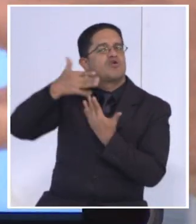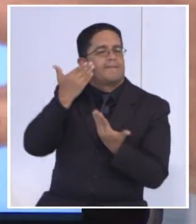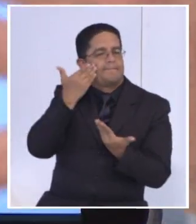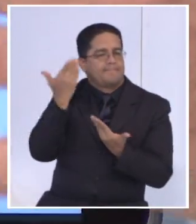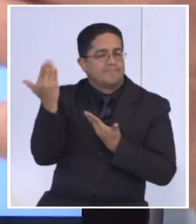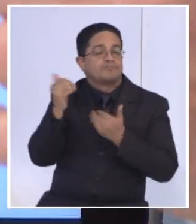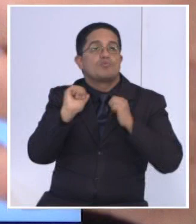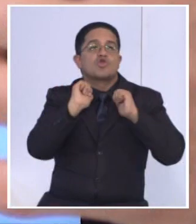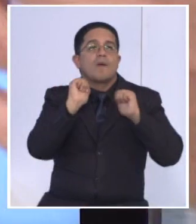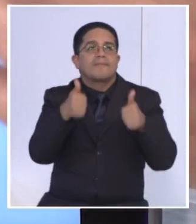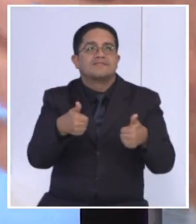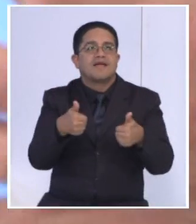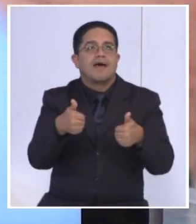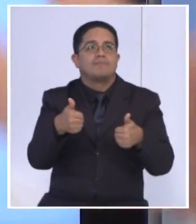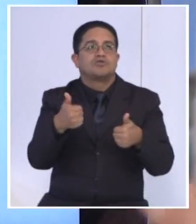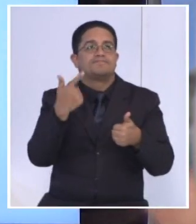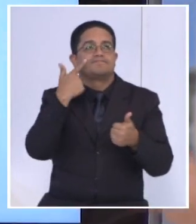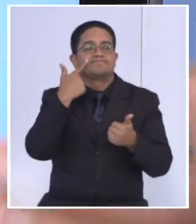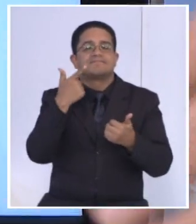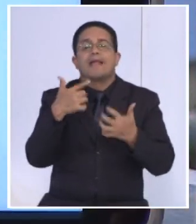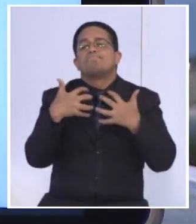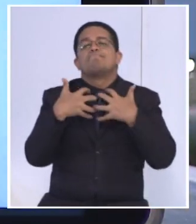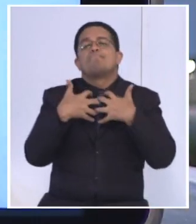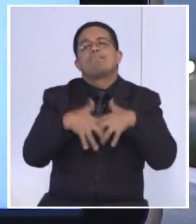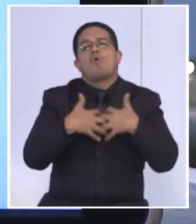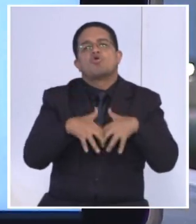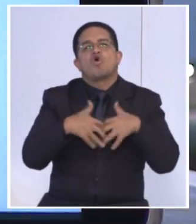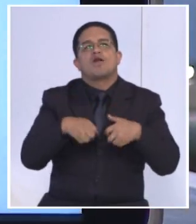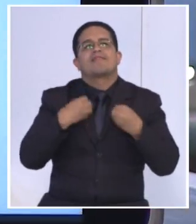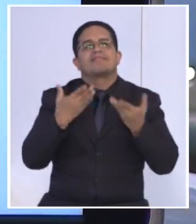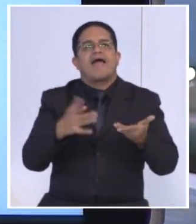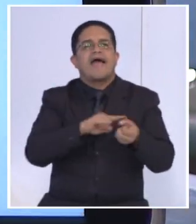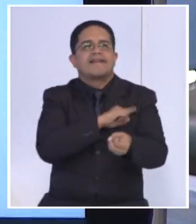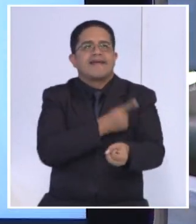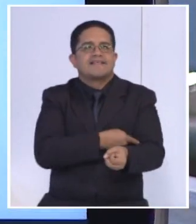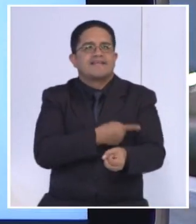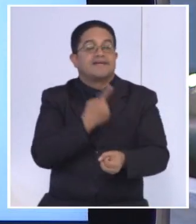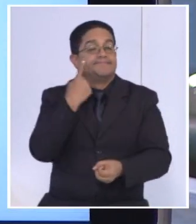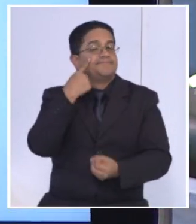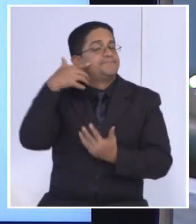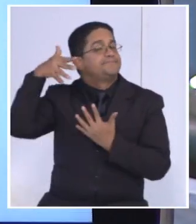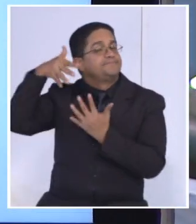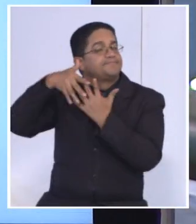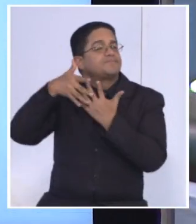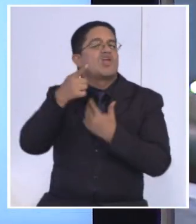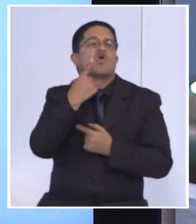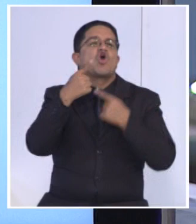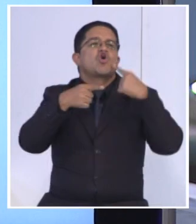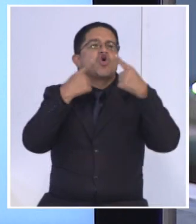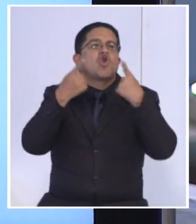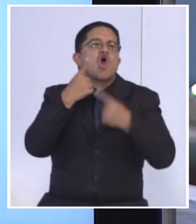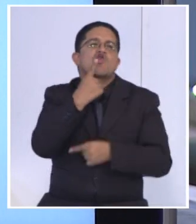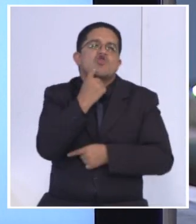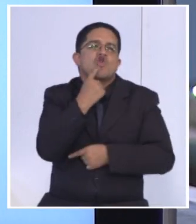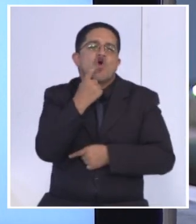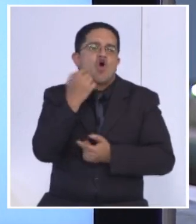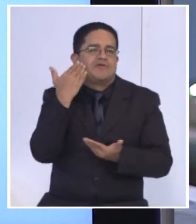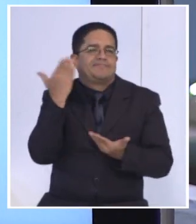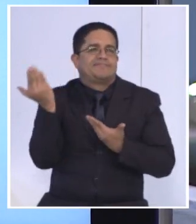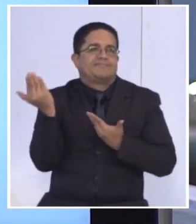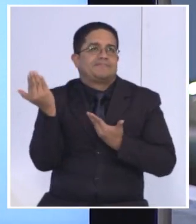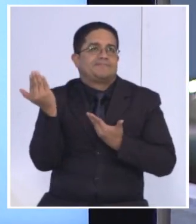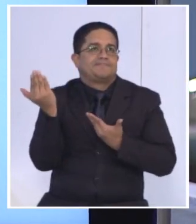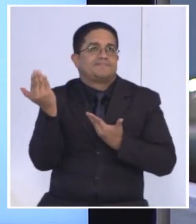vamos a comenzar con lo que son esos motores que van a generar la energía y que son todo este componente muscular. Entonces,